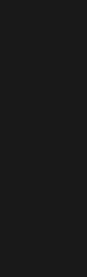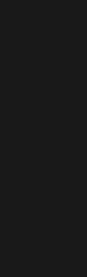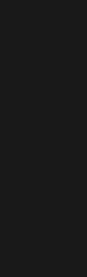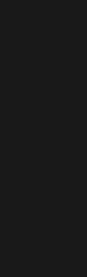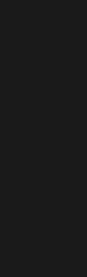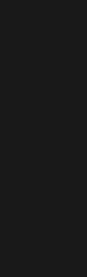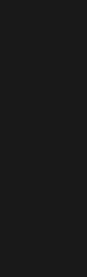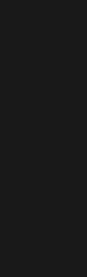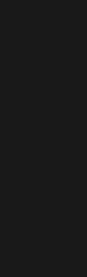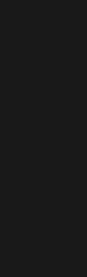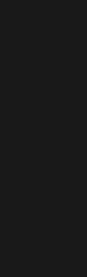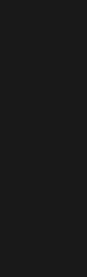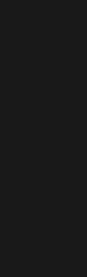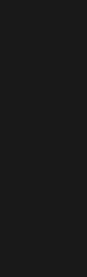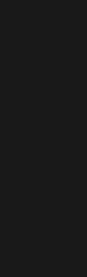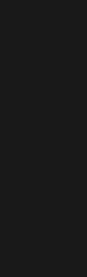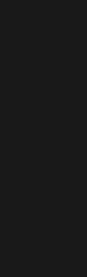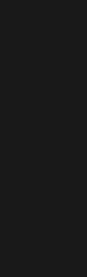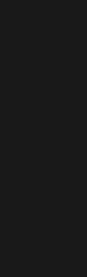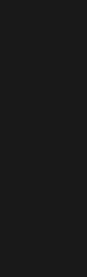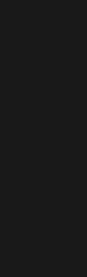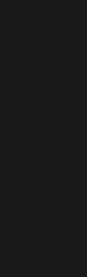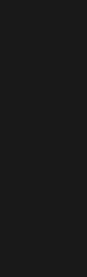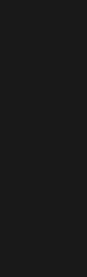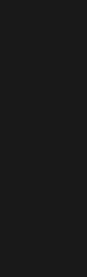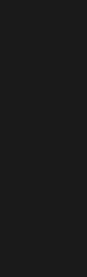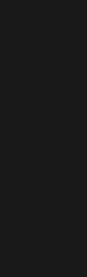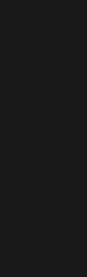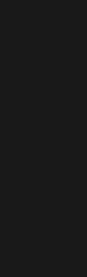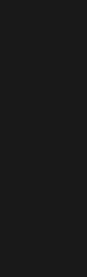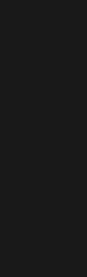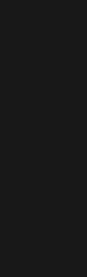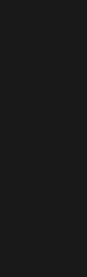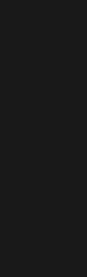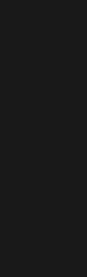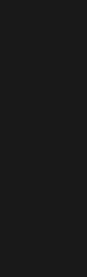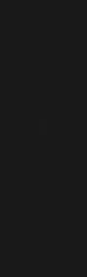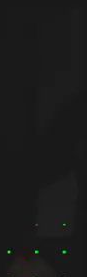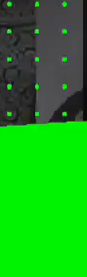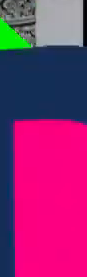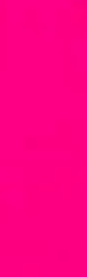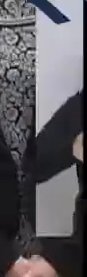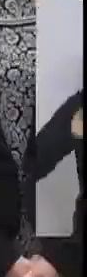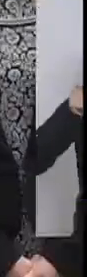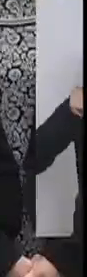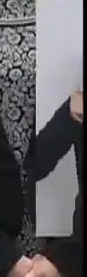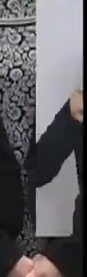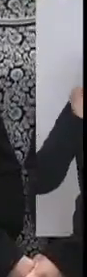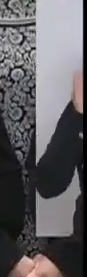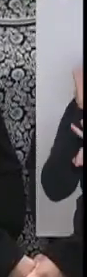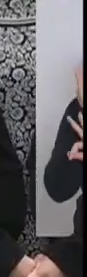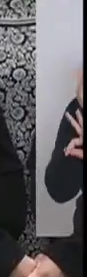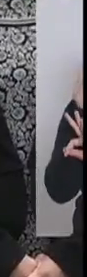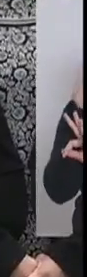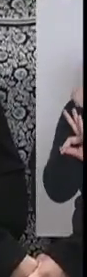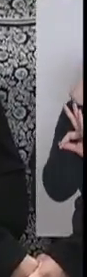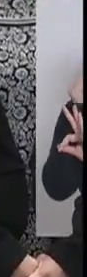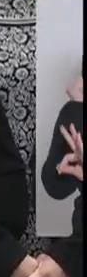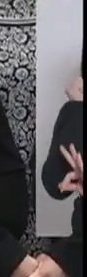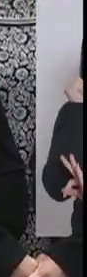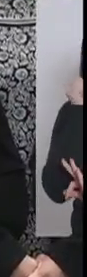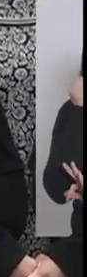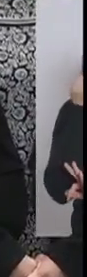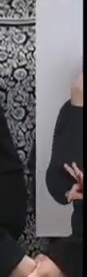mi propio gobierno, del cual yo voté, pedí el voto para el gobierno del presidente Sebastián